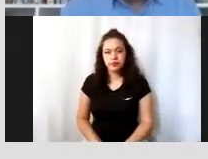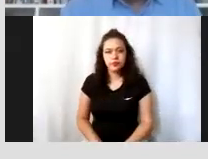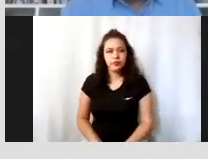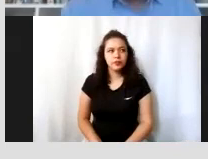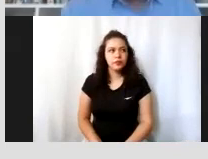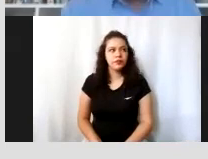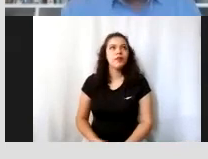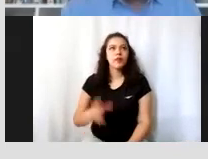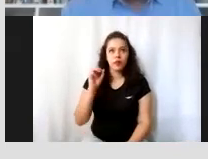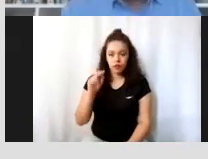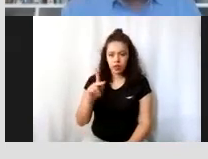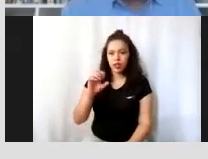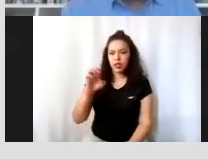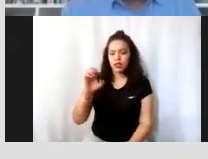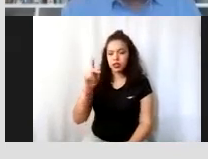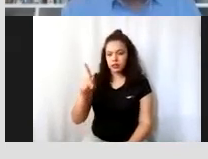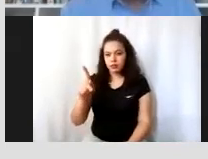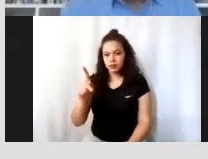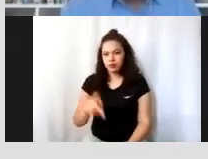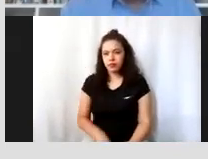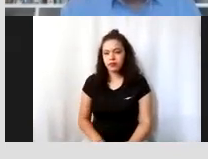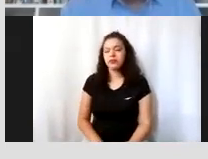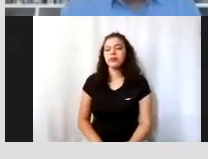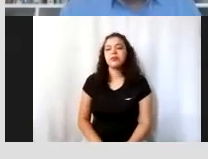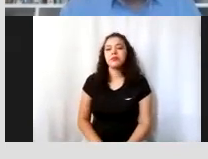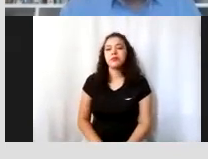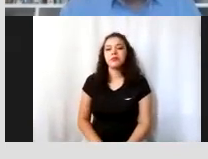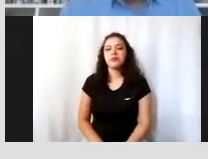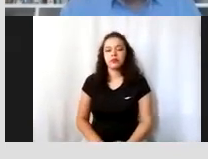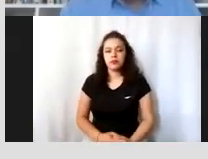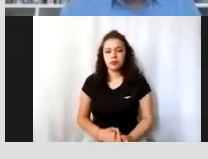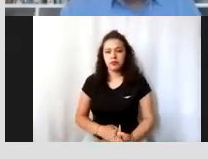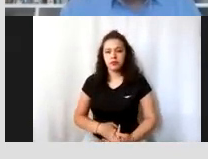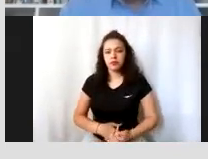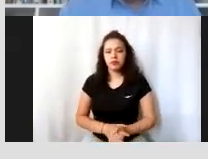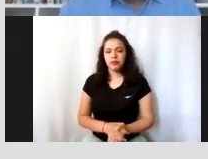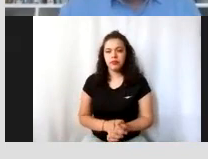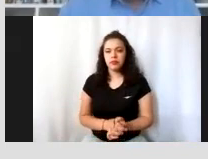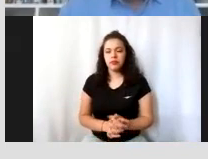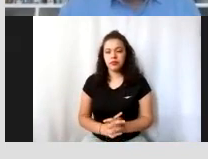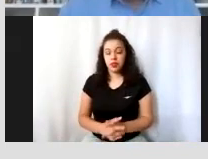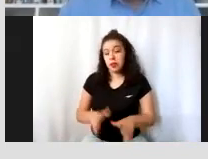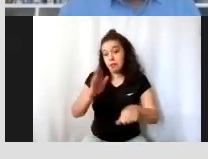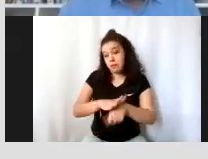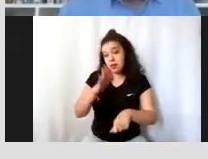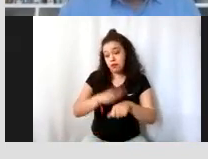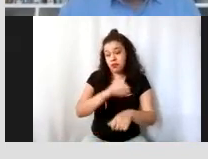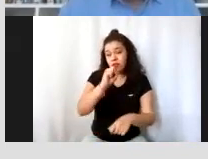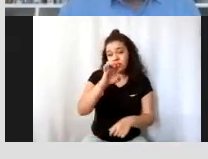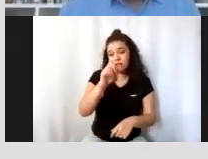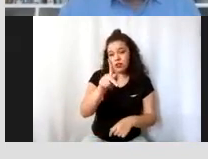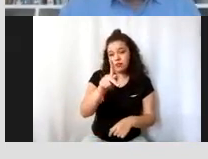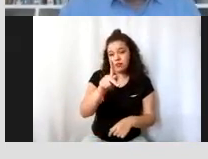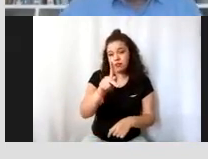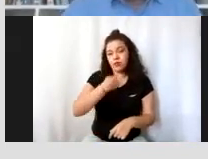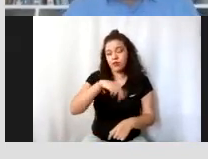Ok, y a la SEP, ¿verdad? Y a la SEP. Por este tema, ok. Principalmente. Somos una